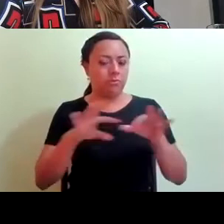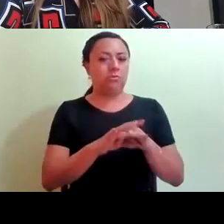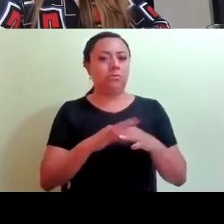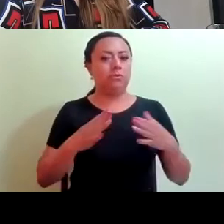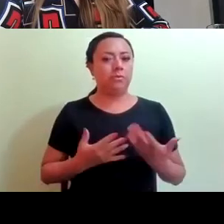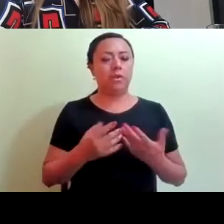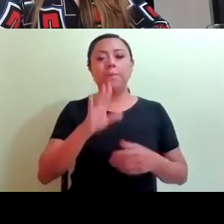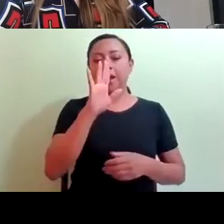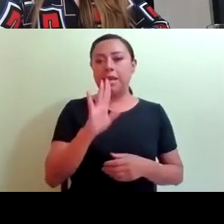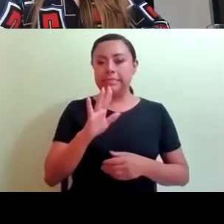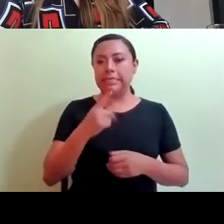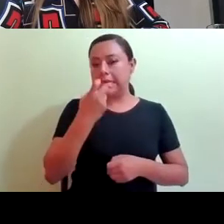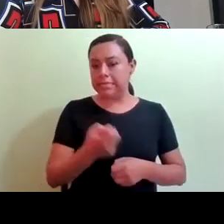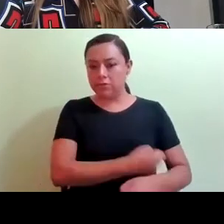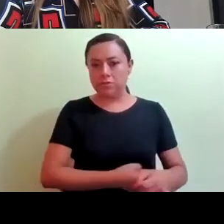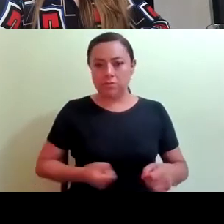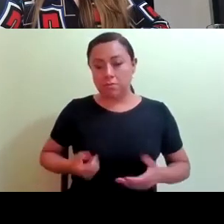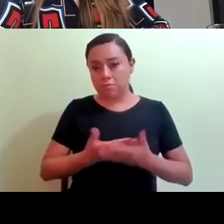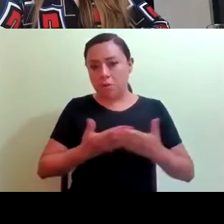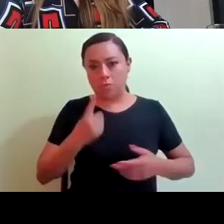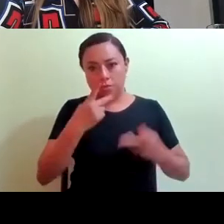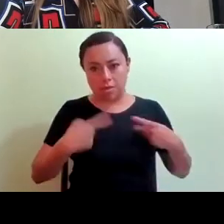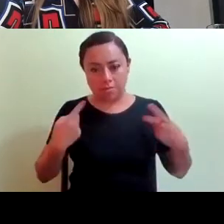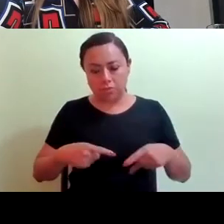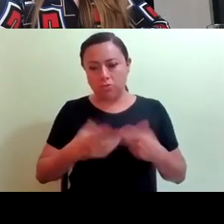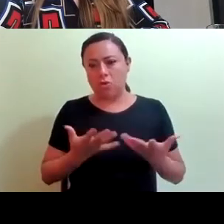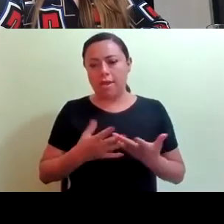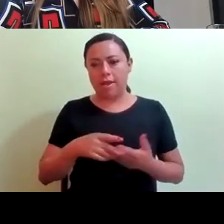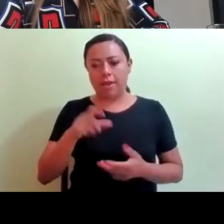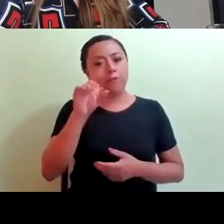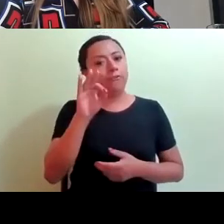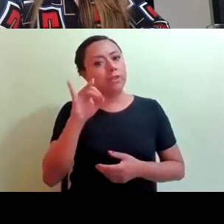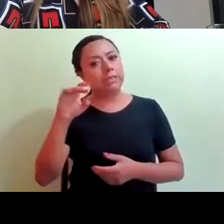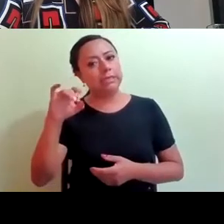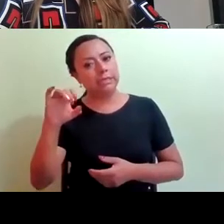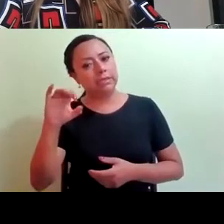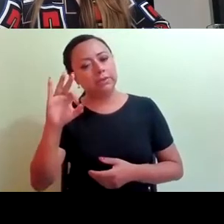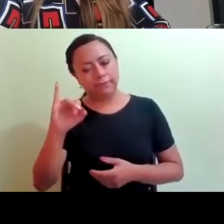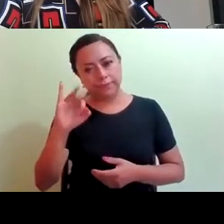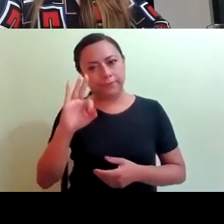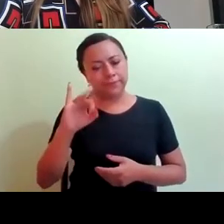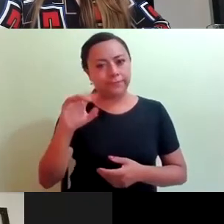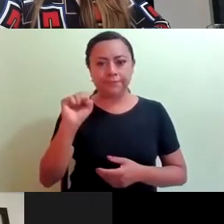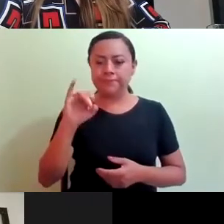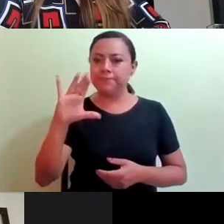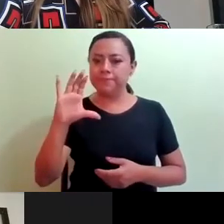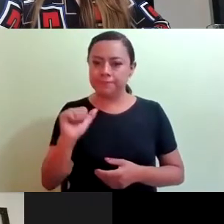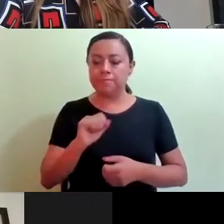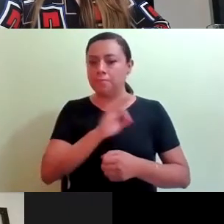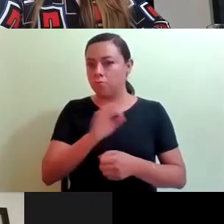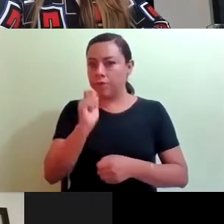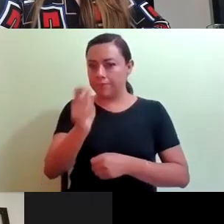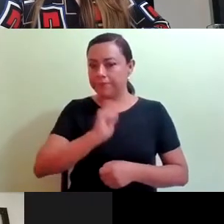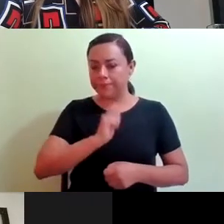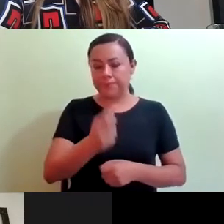se refieren a una persona física identificada e identificable, se solicita al comité